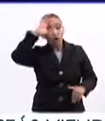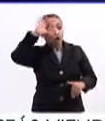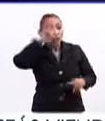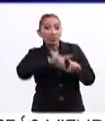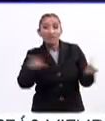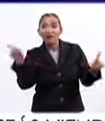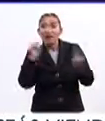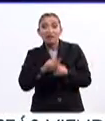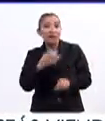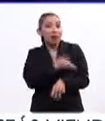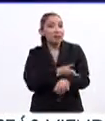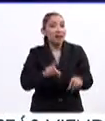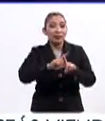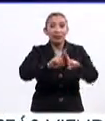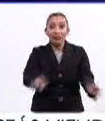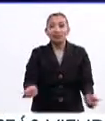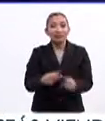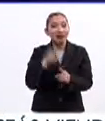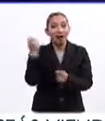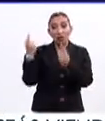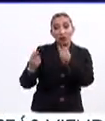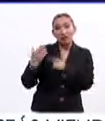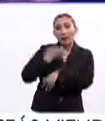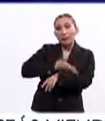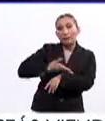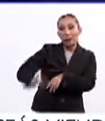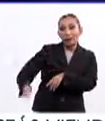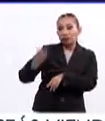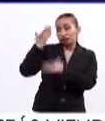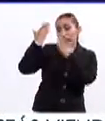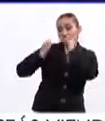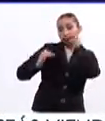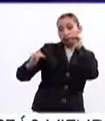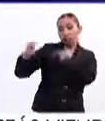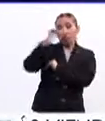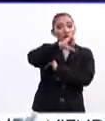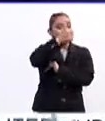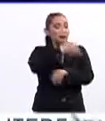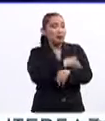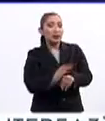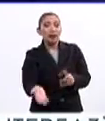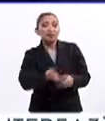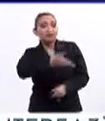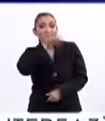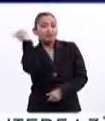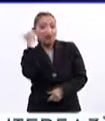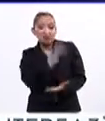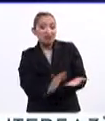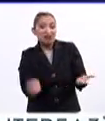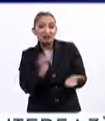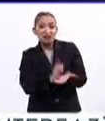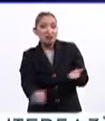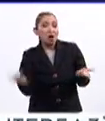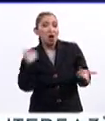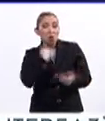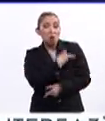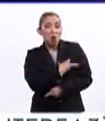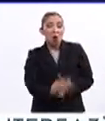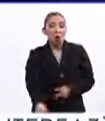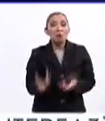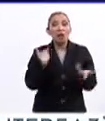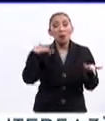culturales distintos, familias, algunas familias que han tenido estudios de nivel superior, otras que no, niveles